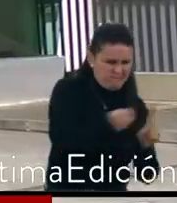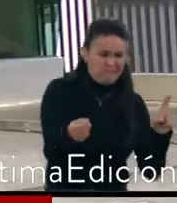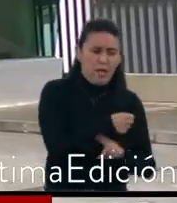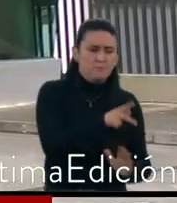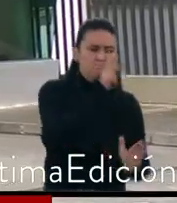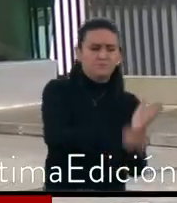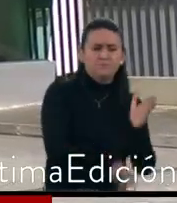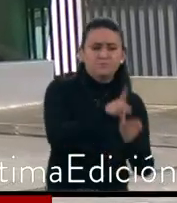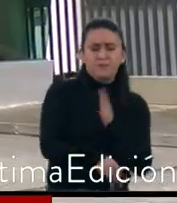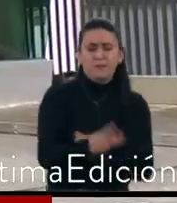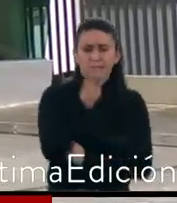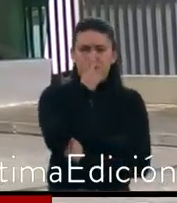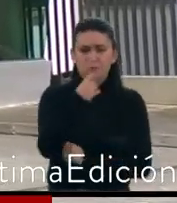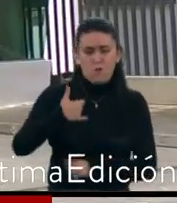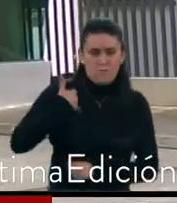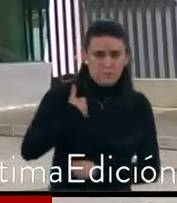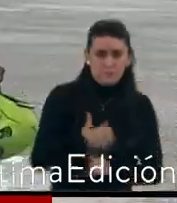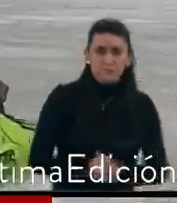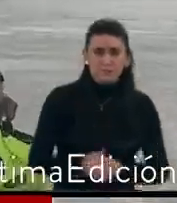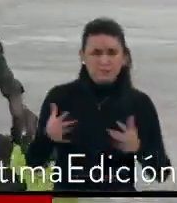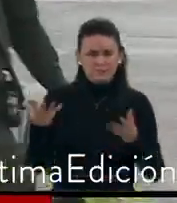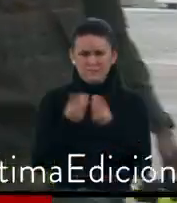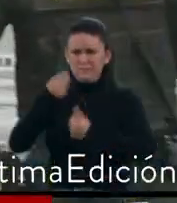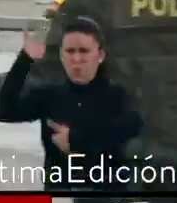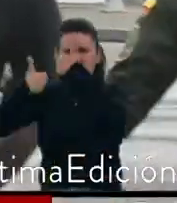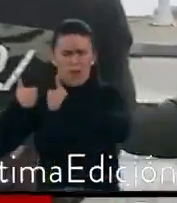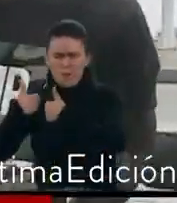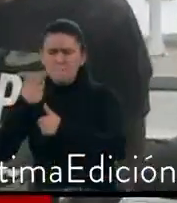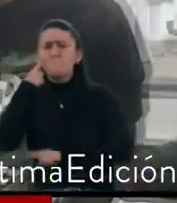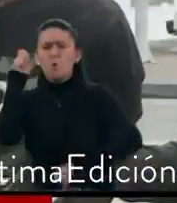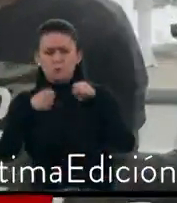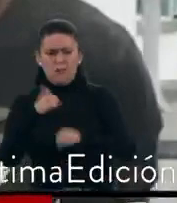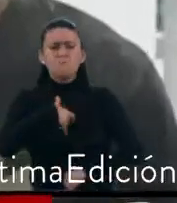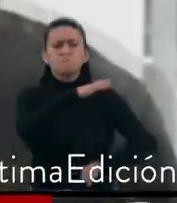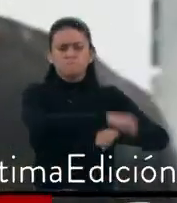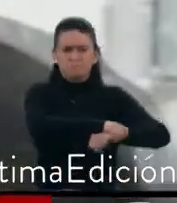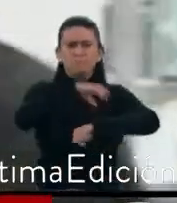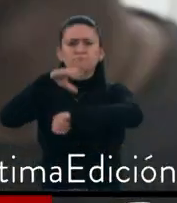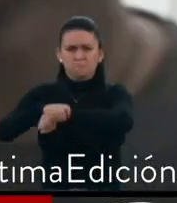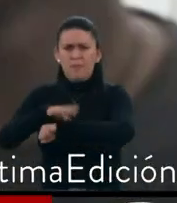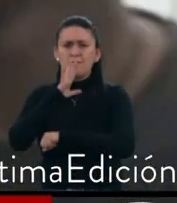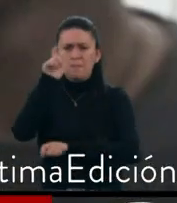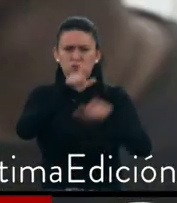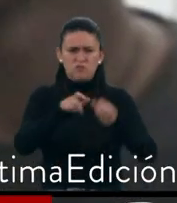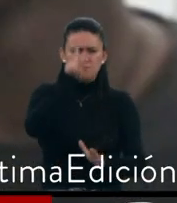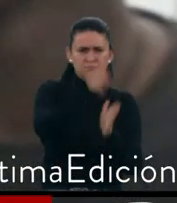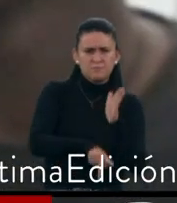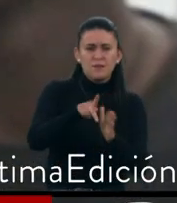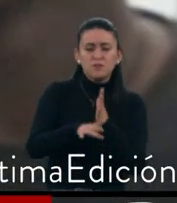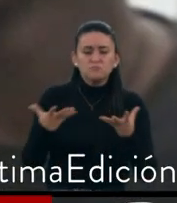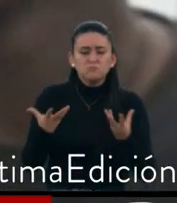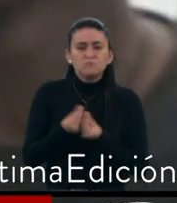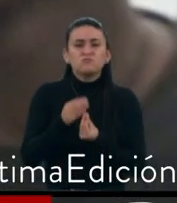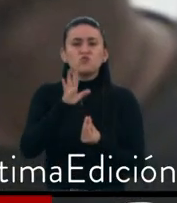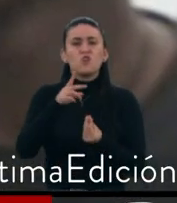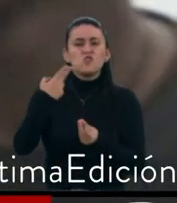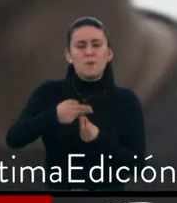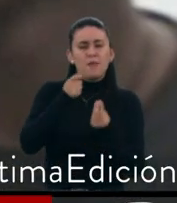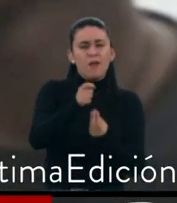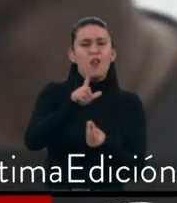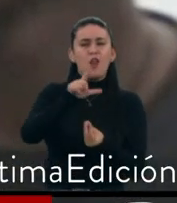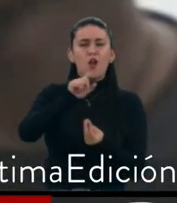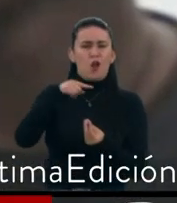15 días después de este acto de barbarie, las autoridades lograron capturar a los presuntos protagonistas del triple homicidio que harían parte de la banda delincuencial Los Locos del